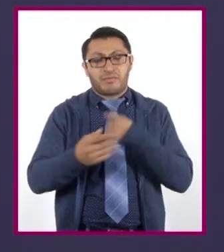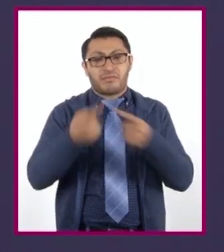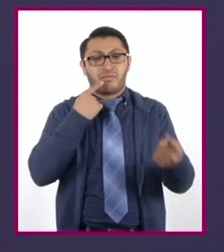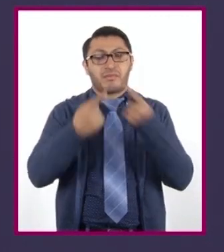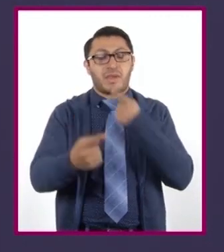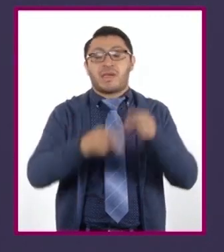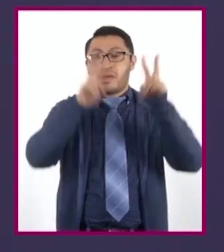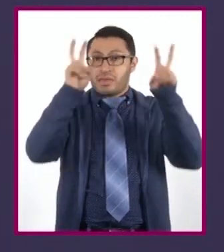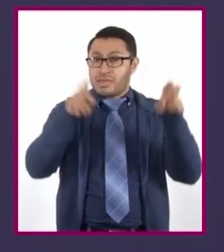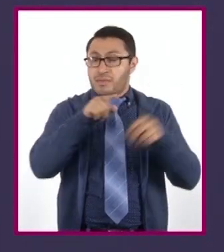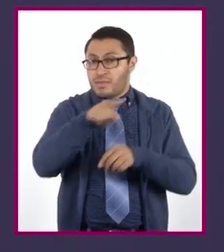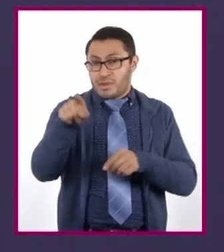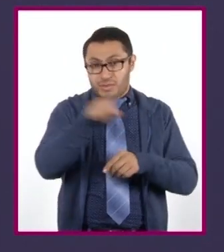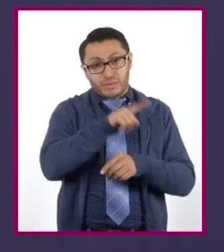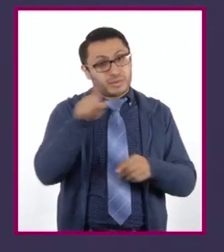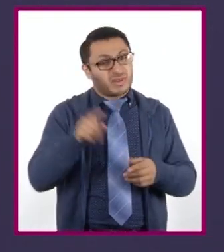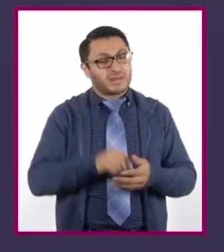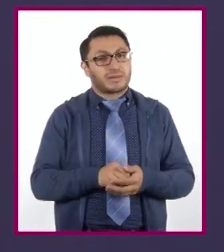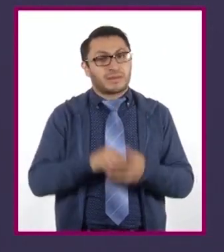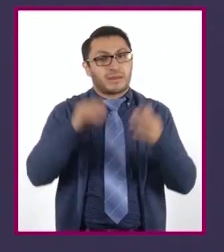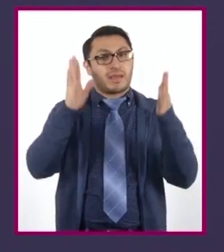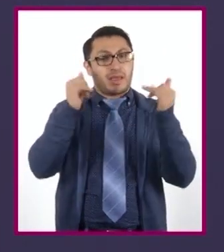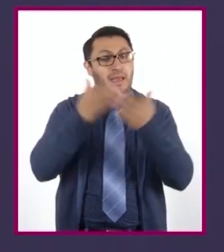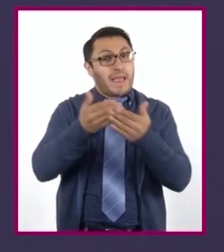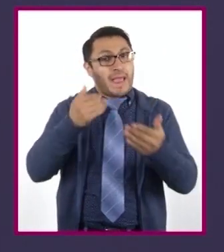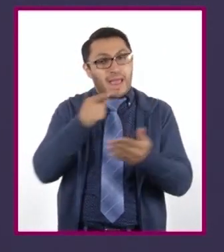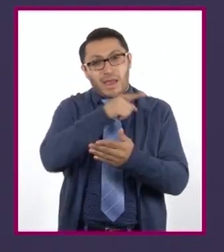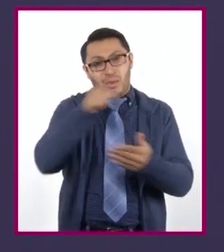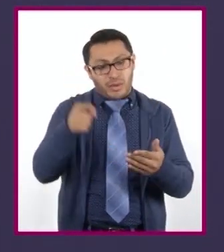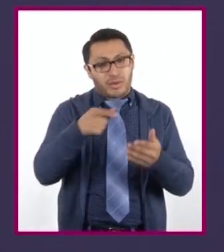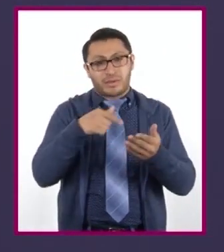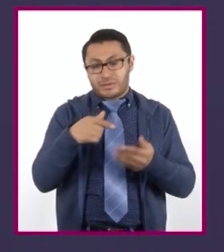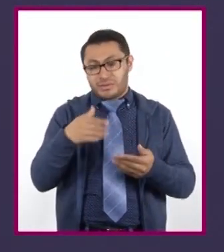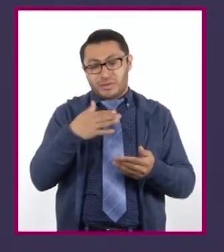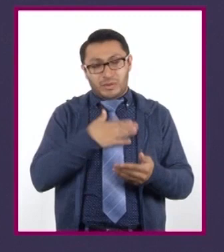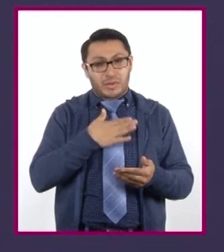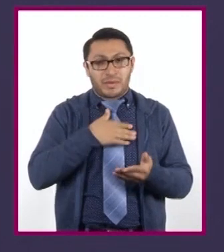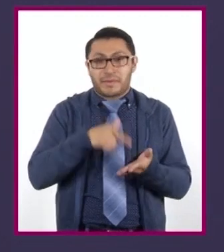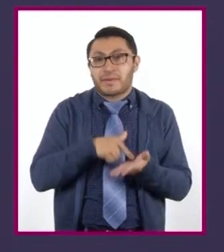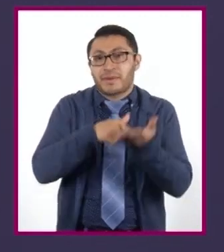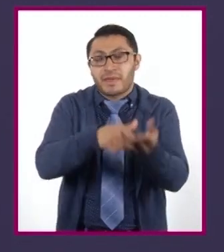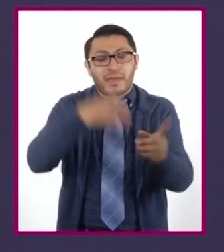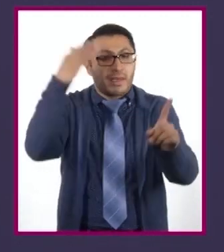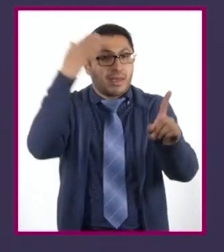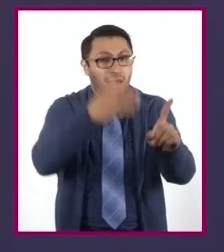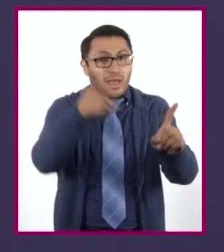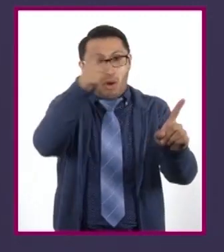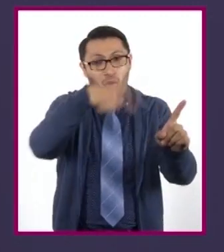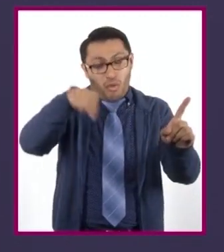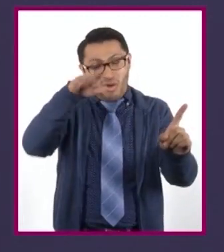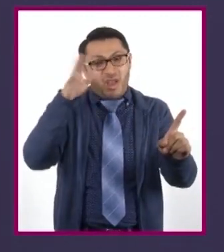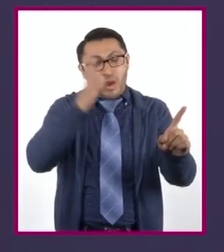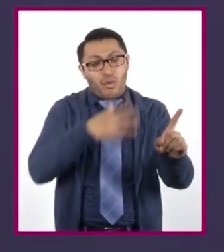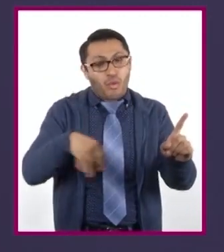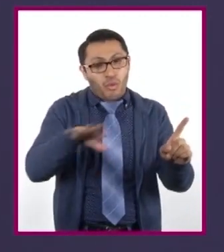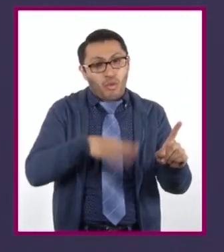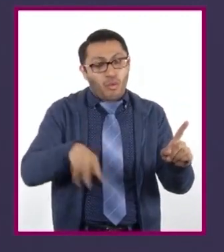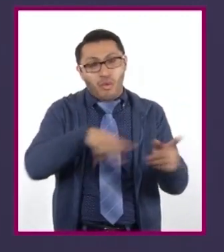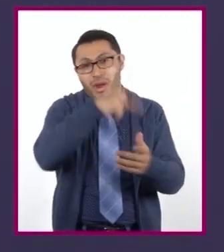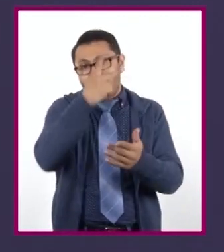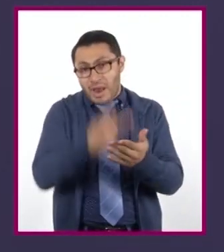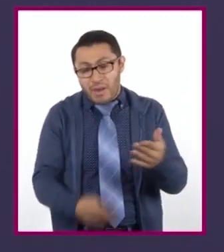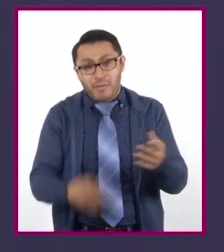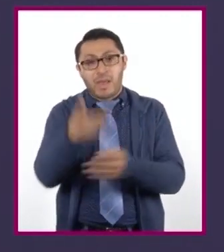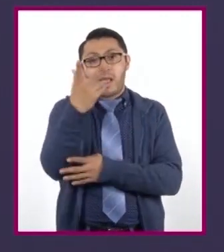tema. Antes de despedirme de ustedes, quiero proponerles un reto. Busquen en la programación de